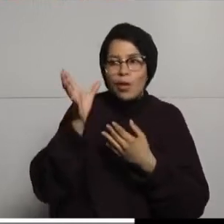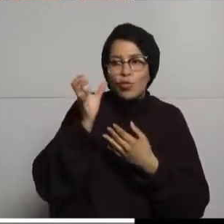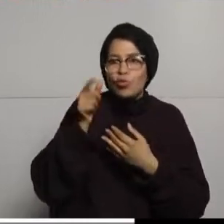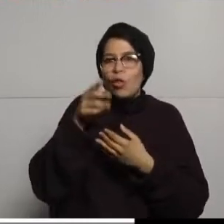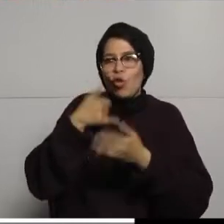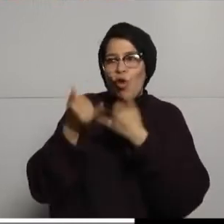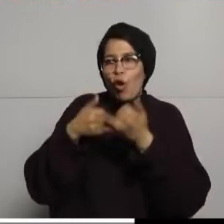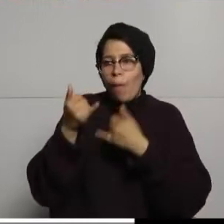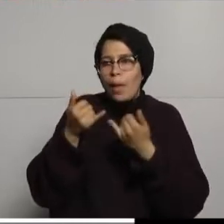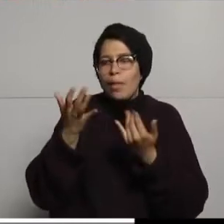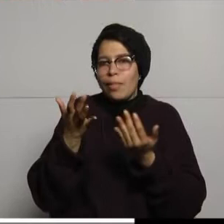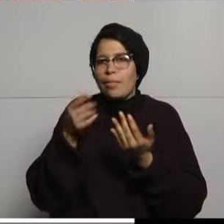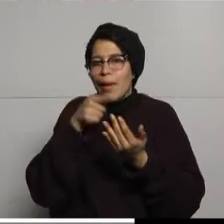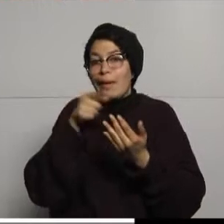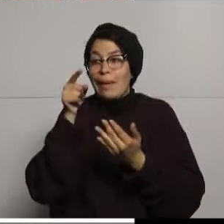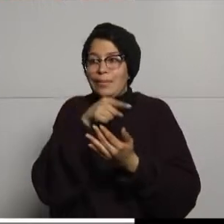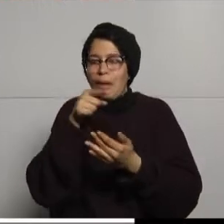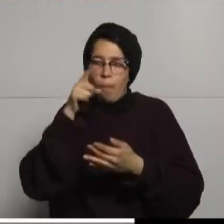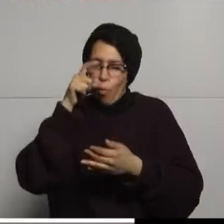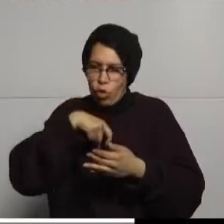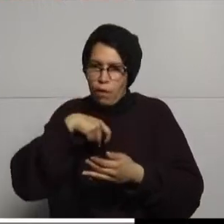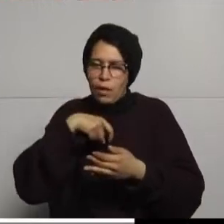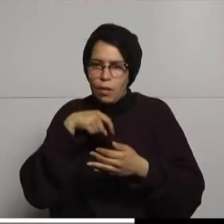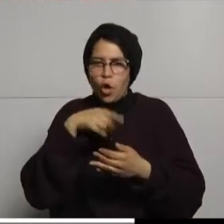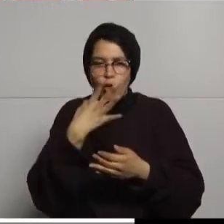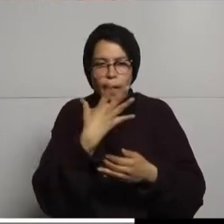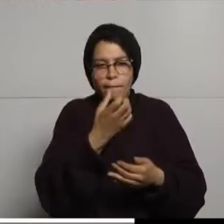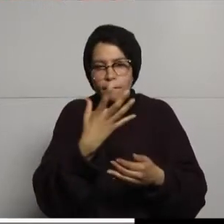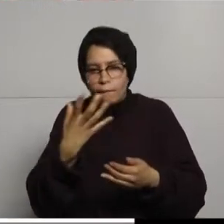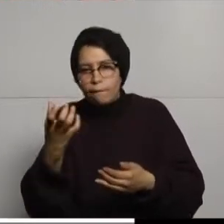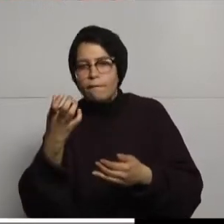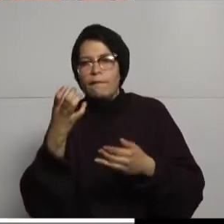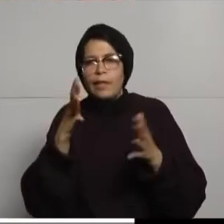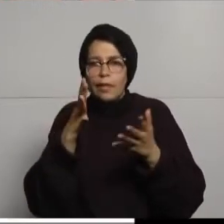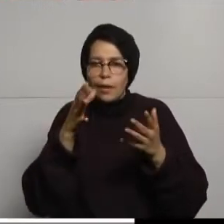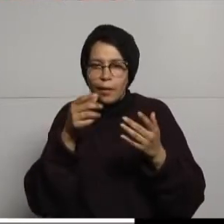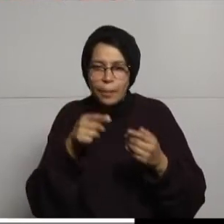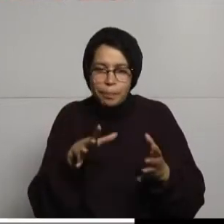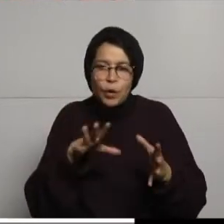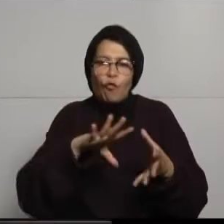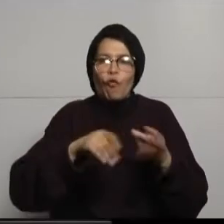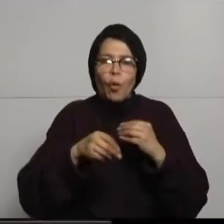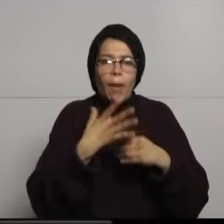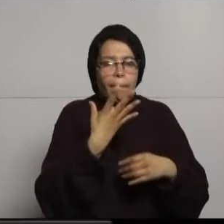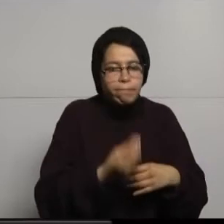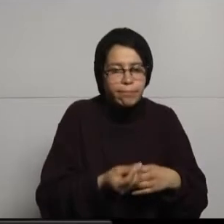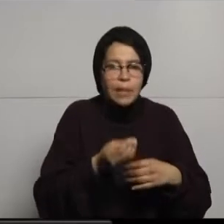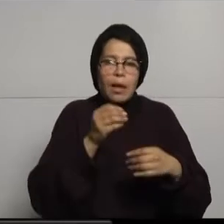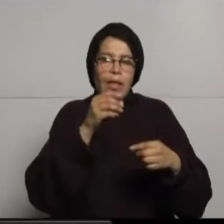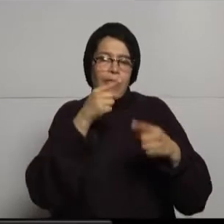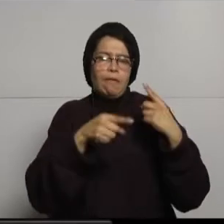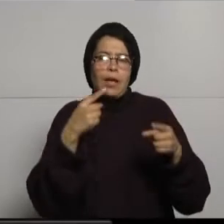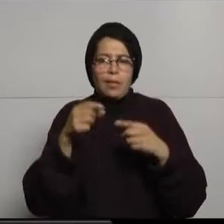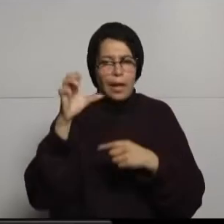pues este trabajo que se está haciendo en Montevideo de atracción de las 40 empresas con el coworking público que